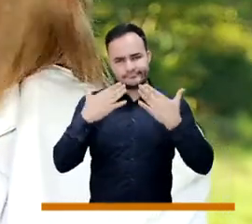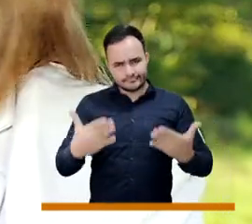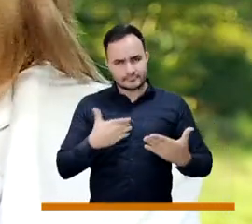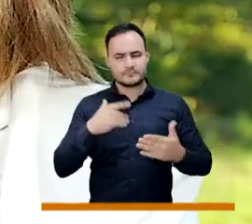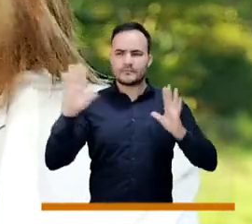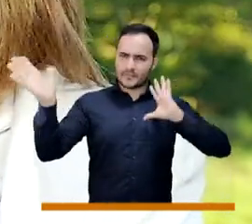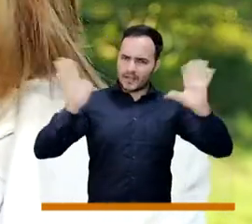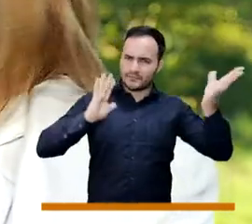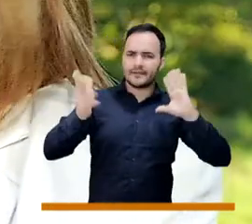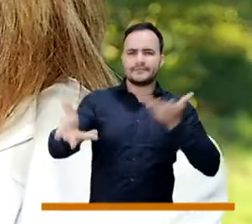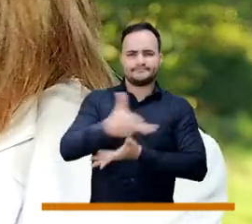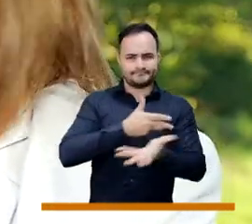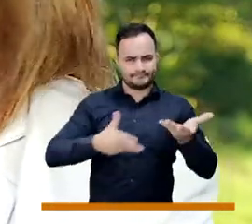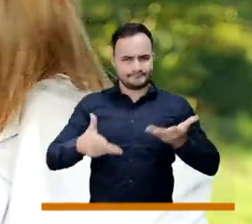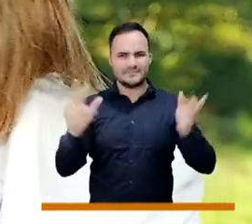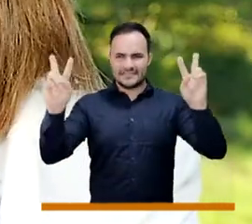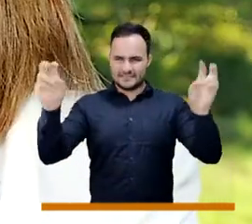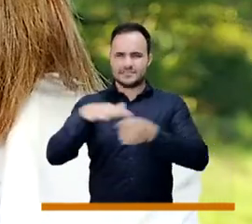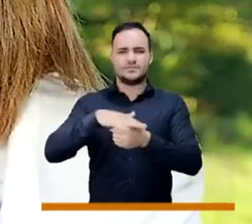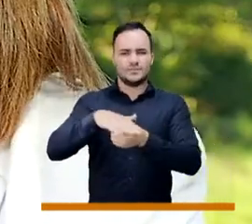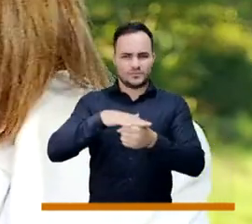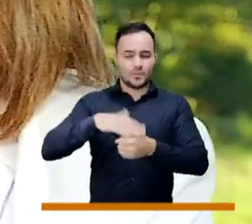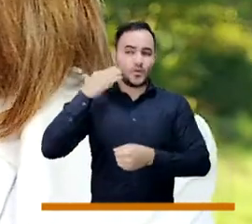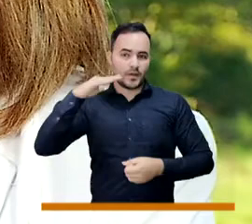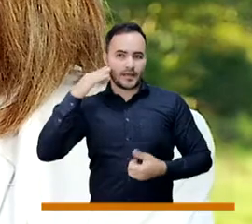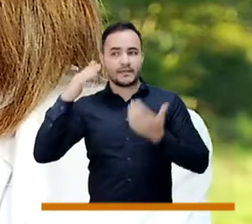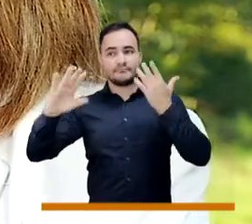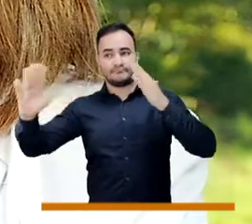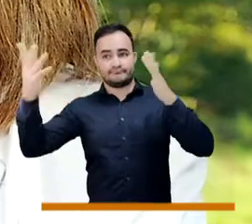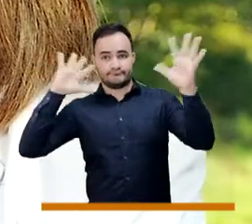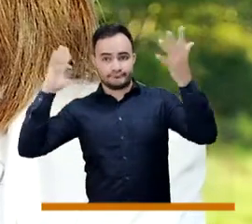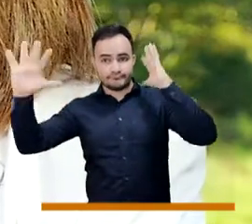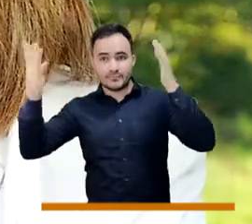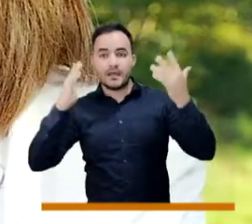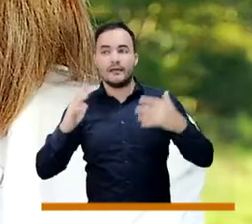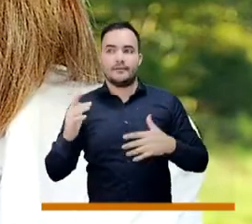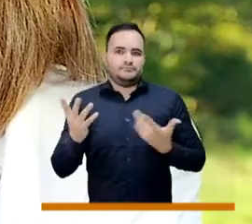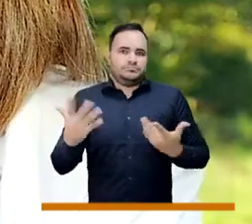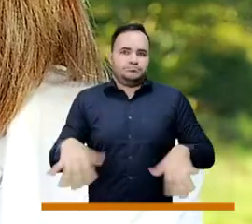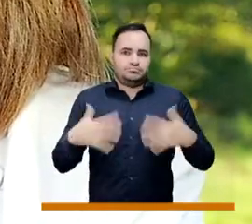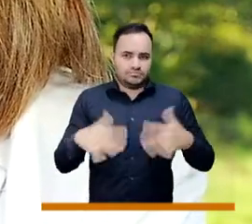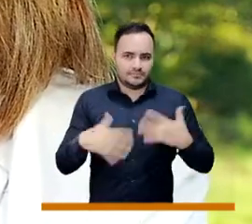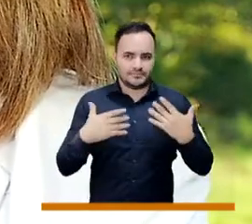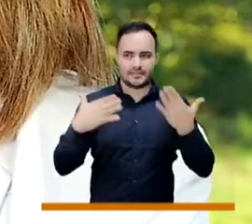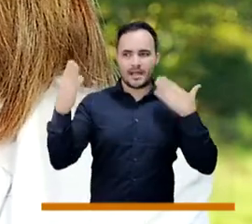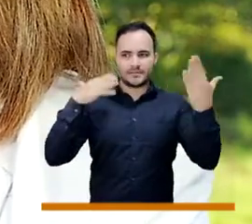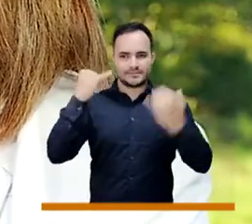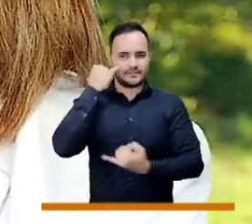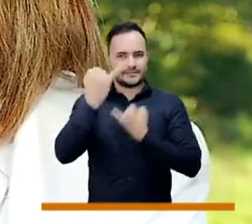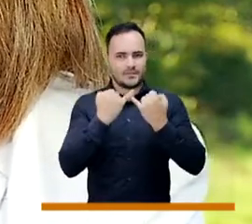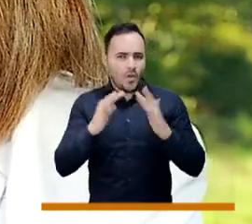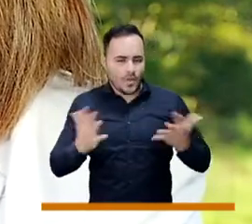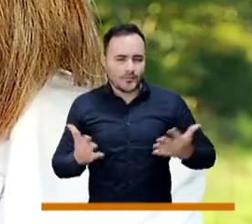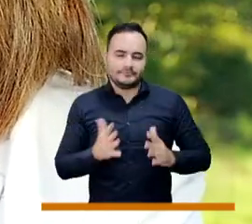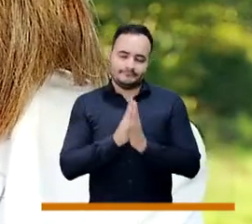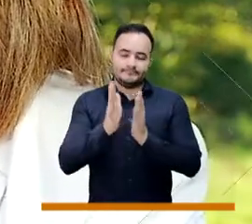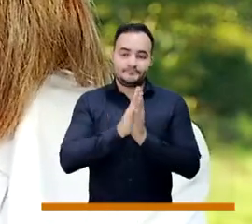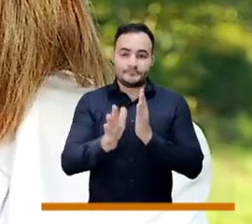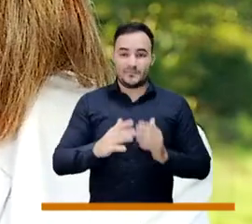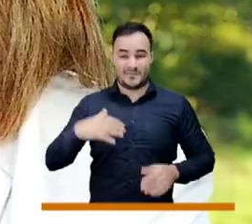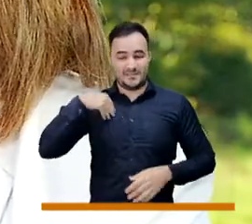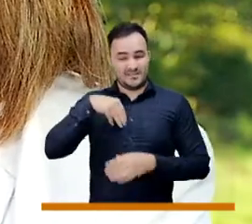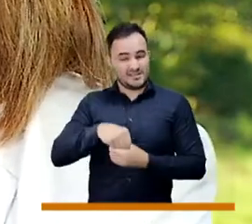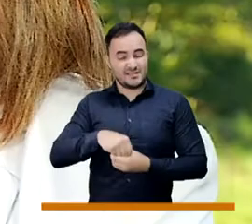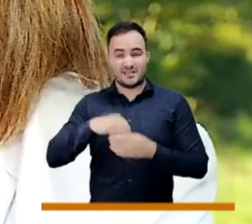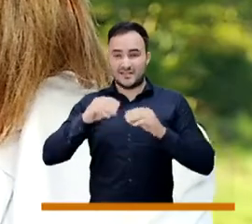esos asuntos de las mujeres rurales y campesinas. Pues las mujeres rurales y campesinas somos quienes